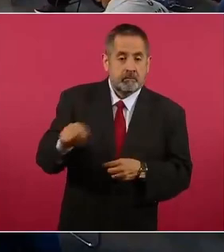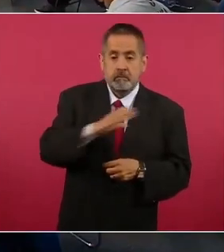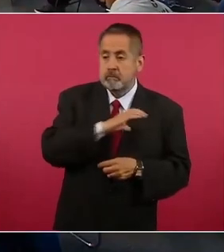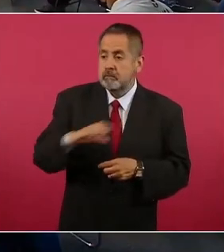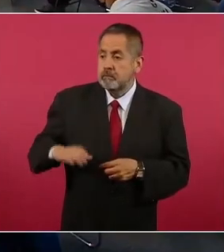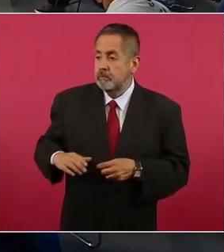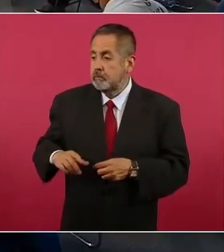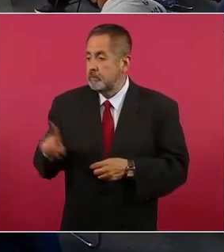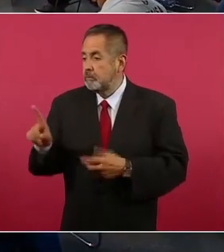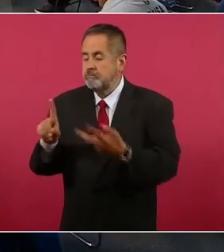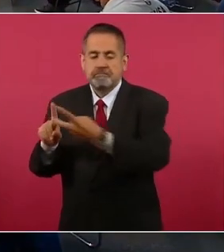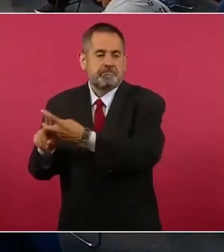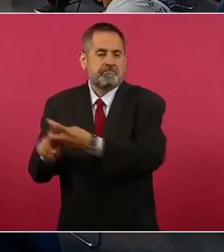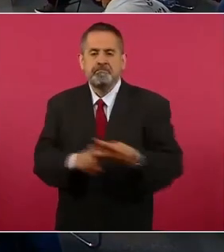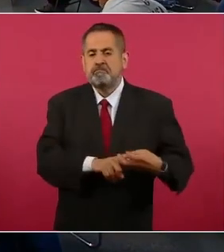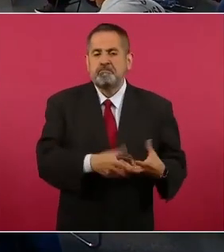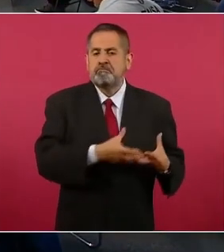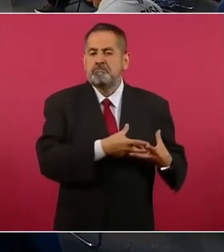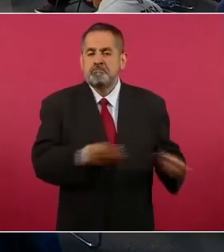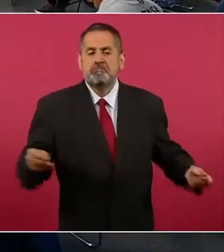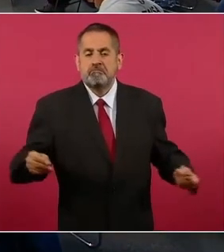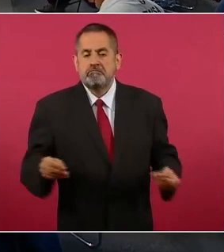los candidatos nuestros,